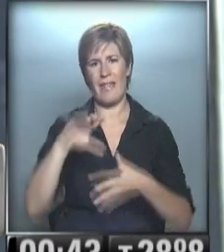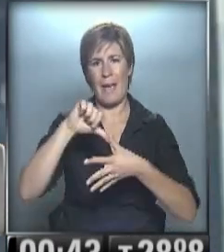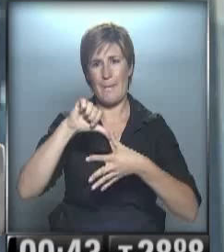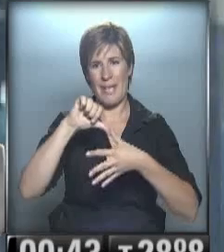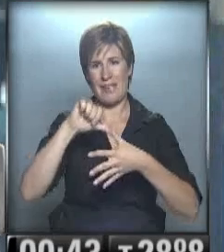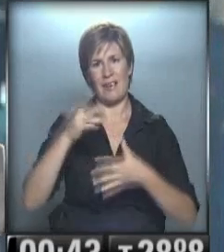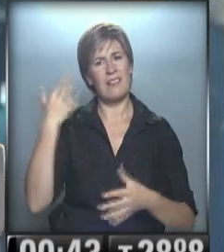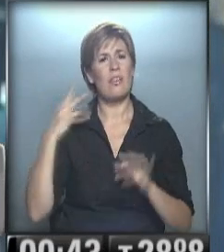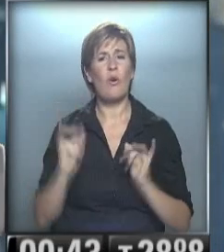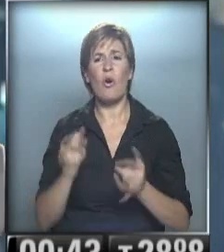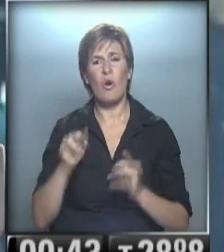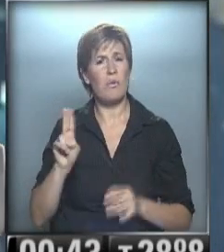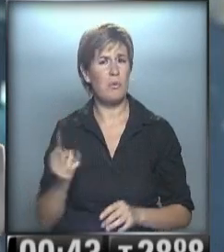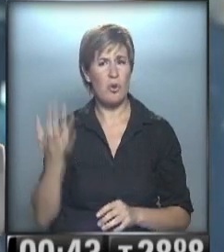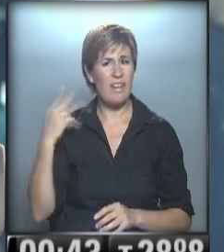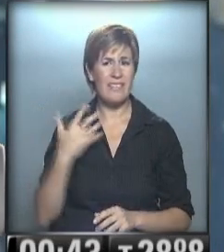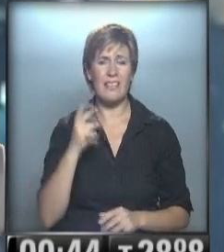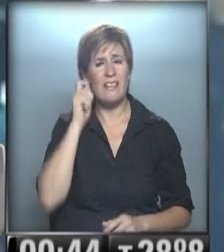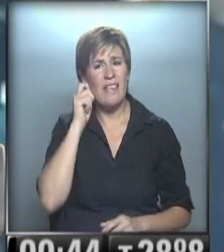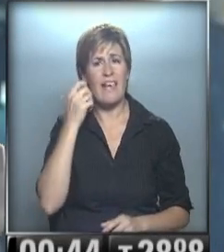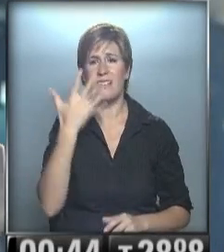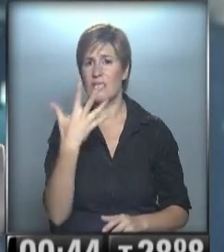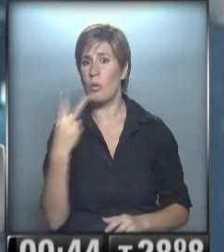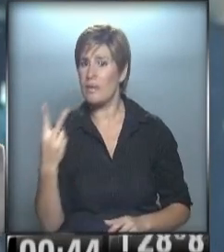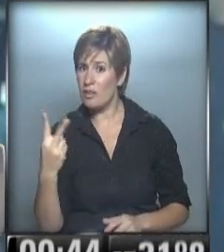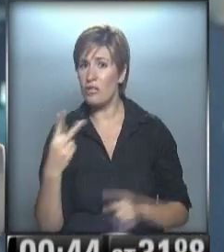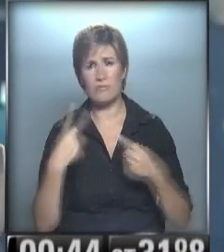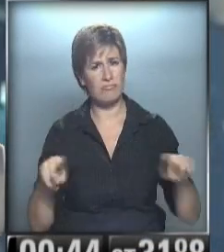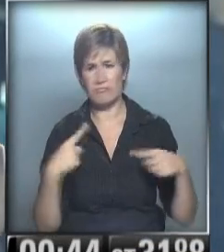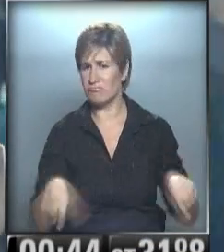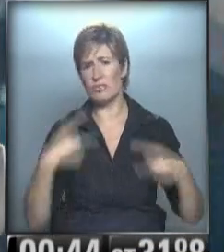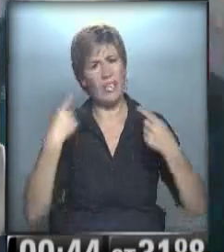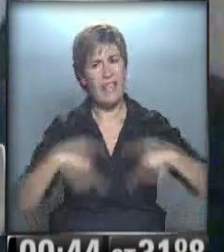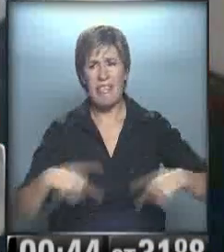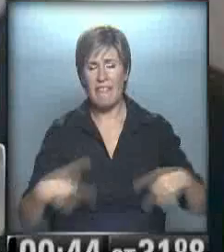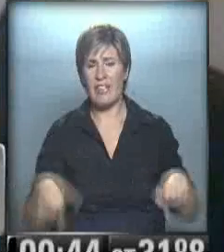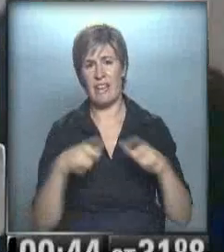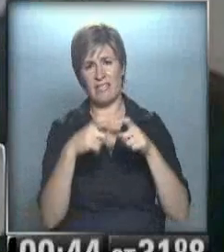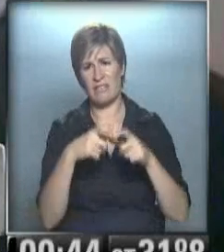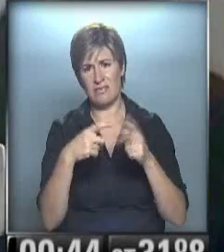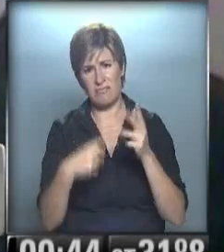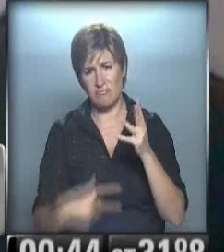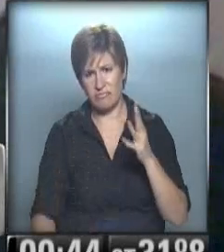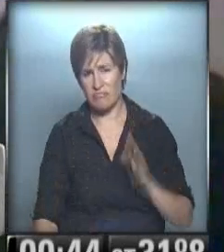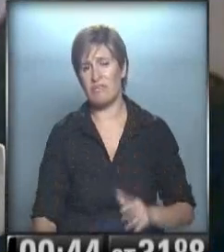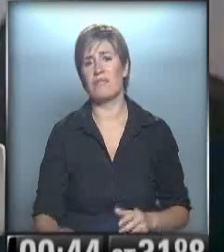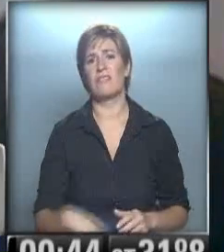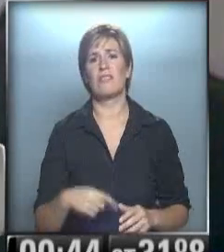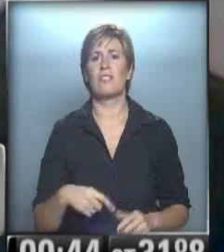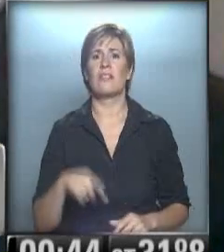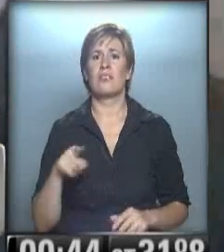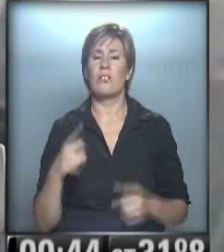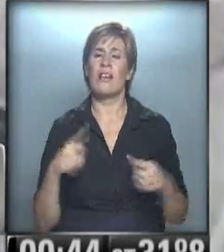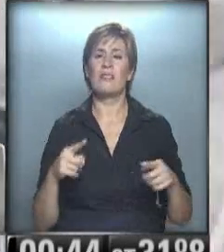joven, a los 52 años, y dejó una vasta obra musical y poética anclada a la mejor tradición de la canción comprometida